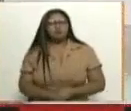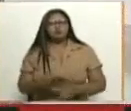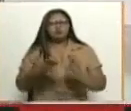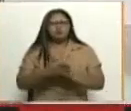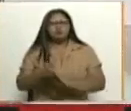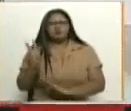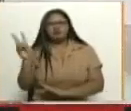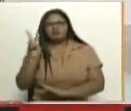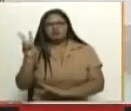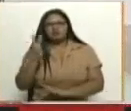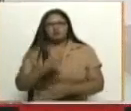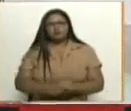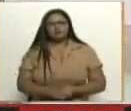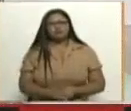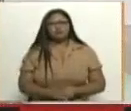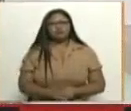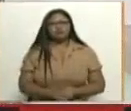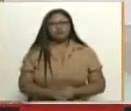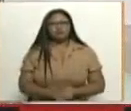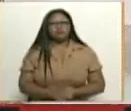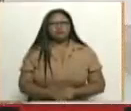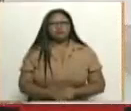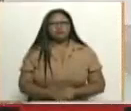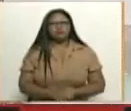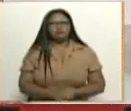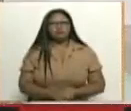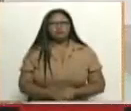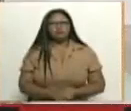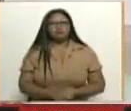una oportunidad, una declaración. Mike Pence, el embajador anterior también.